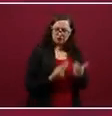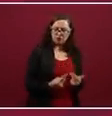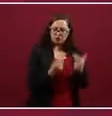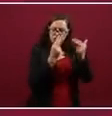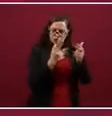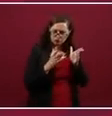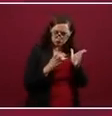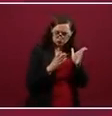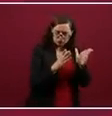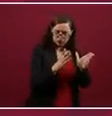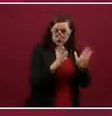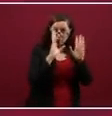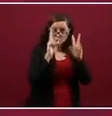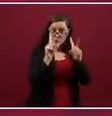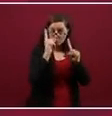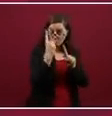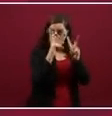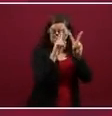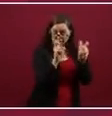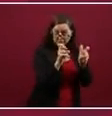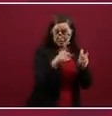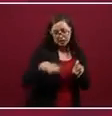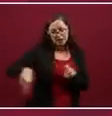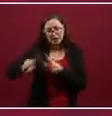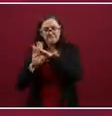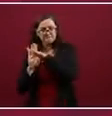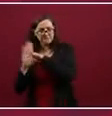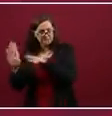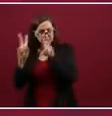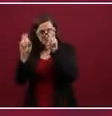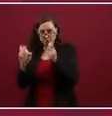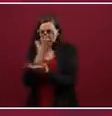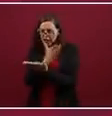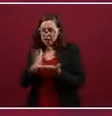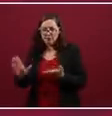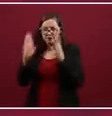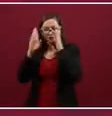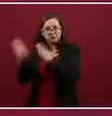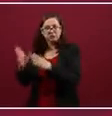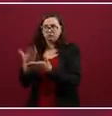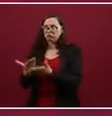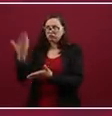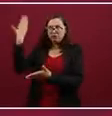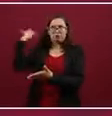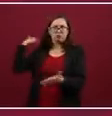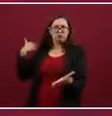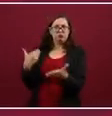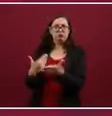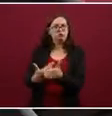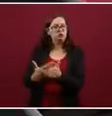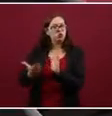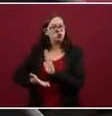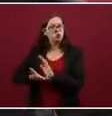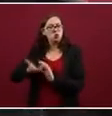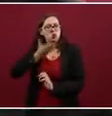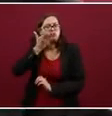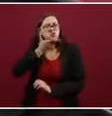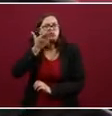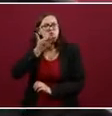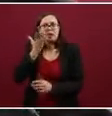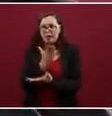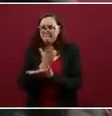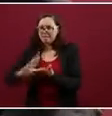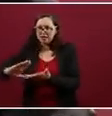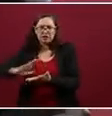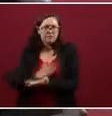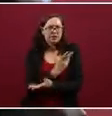y que la esfera migratoria siga el suyo, como estábamos hasta antes de la semana pasada. ¿Qué provocó que esto ocurriese